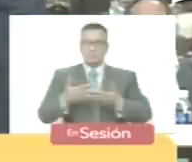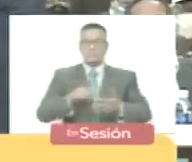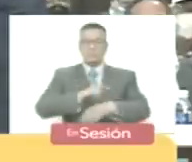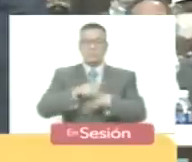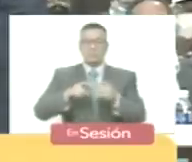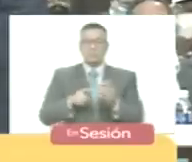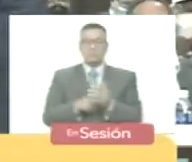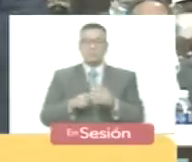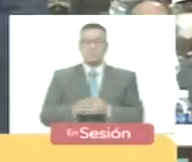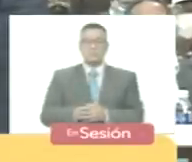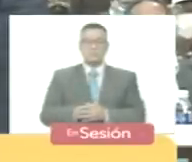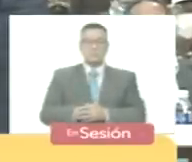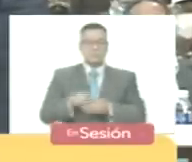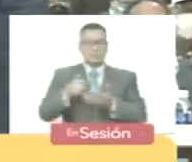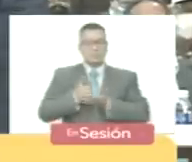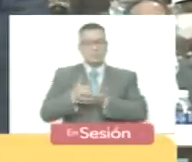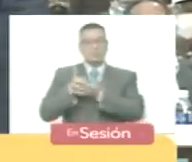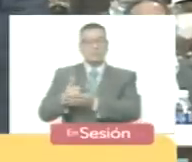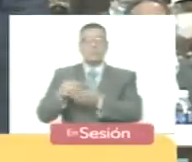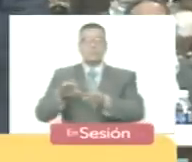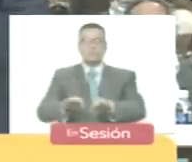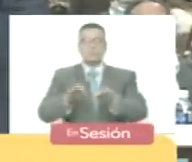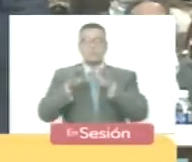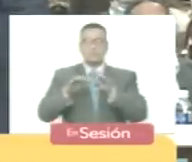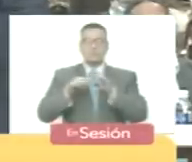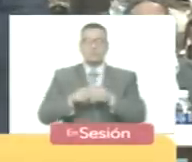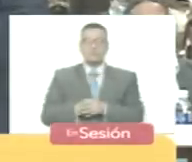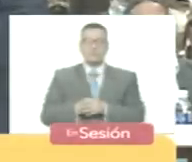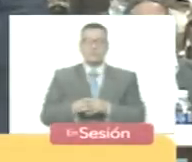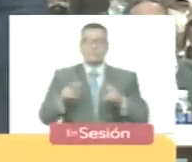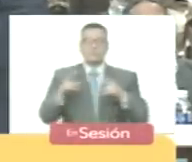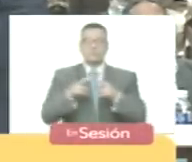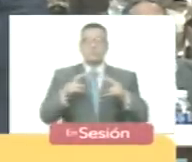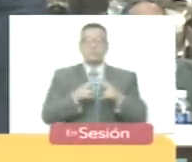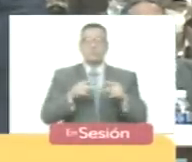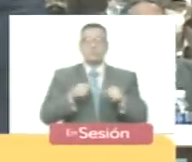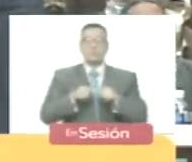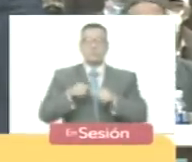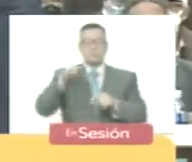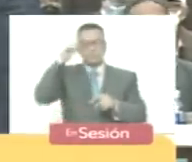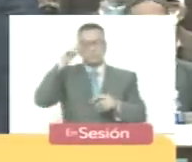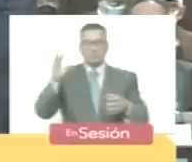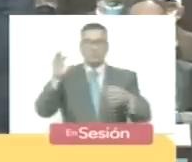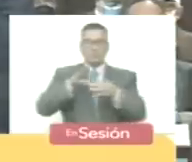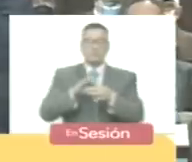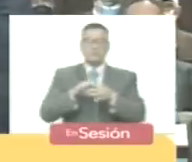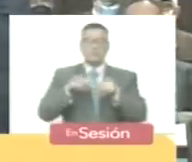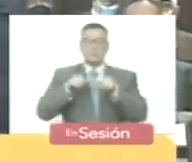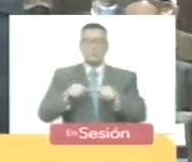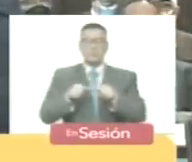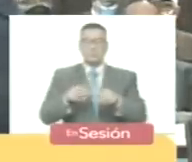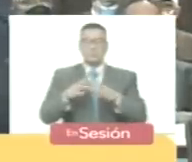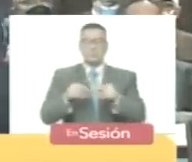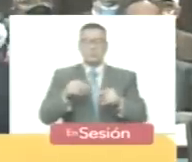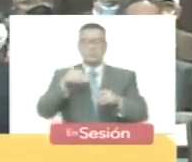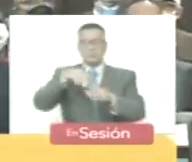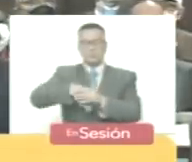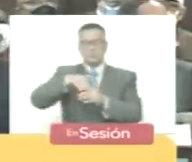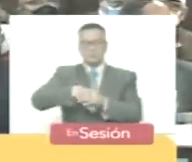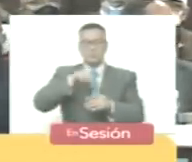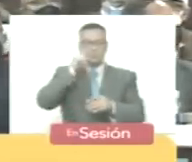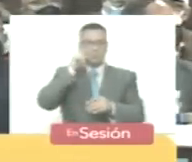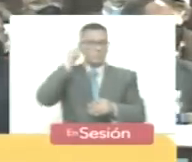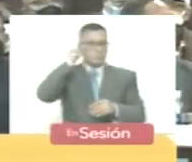exclusiva en beneficio de los intereses del pueblo y a mantener una vinculación permanente con sus electores y